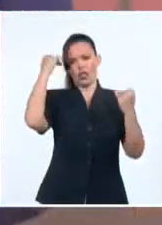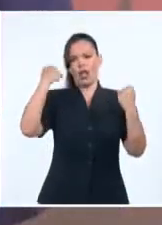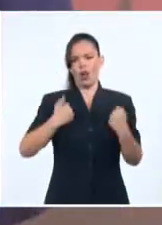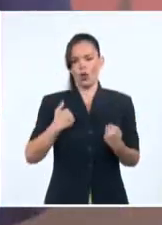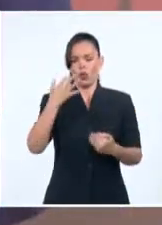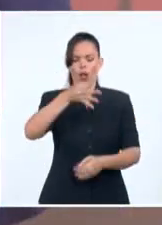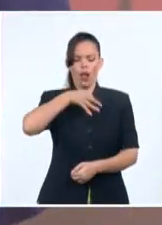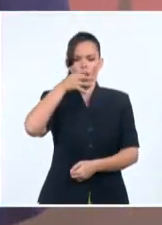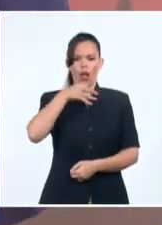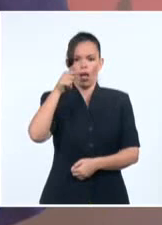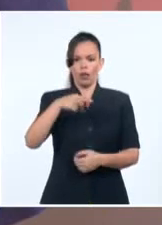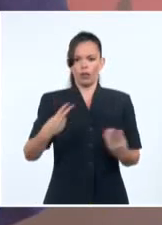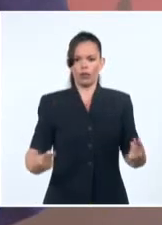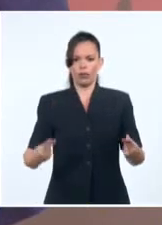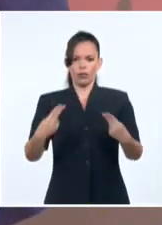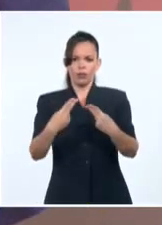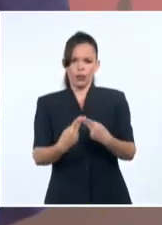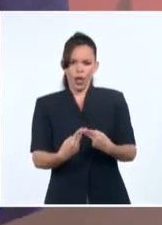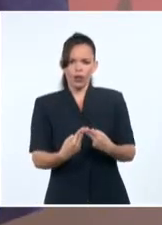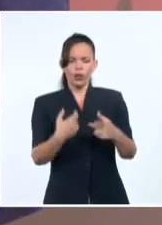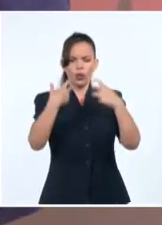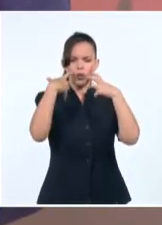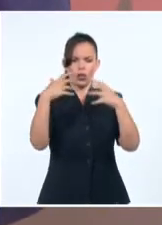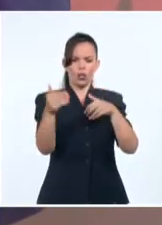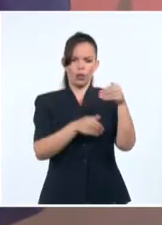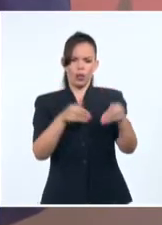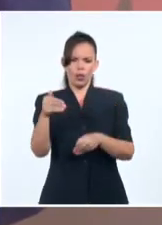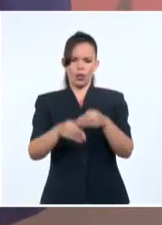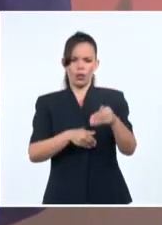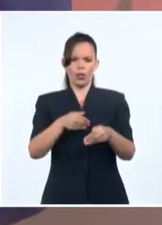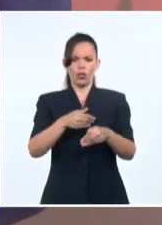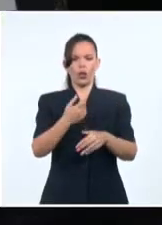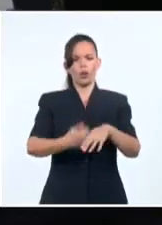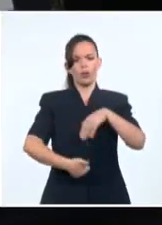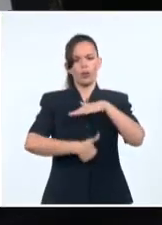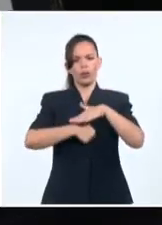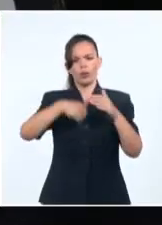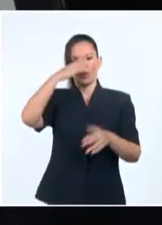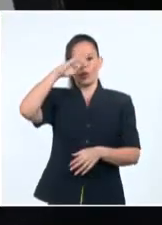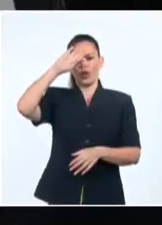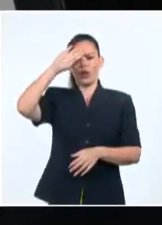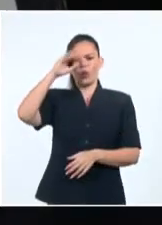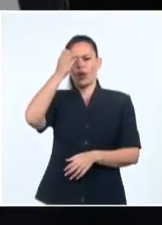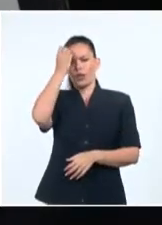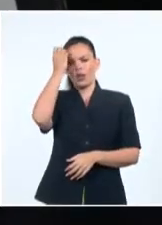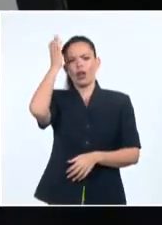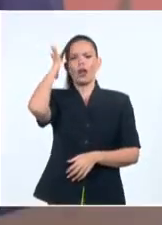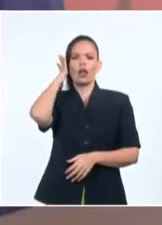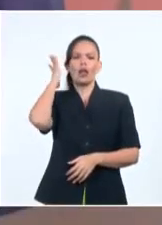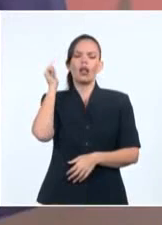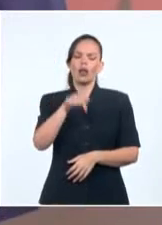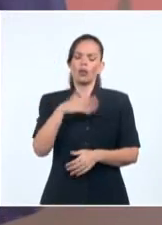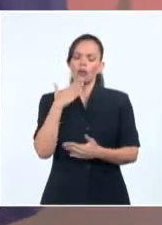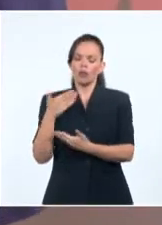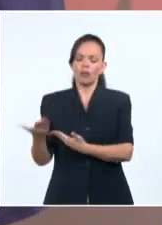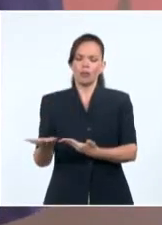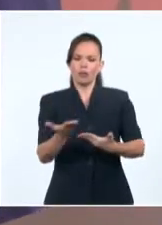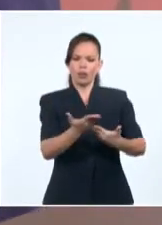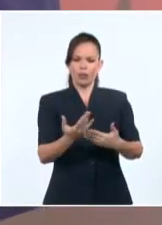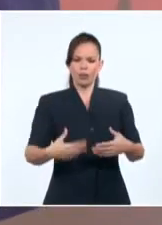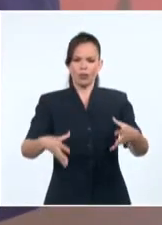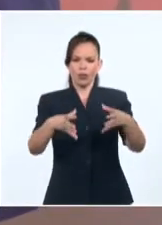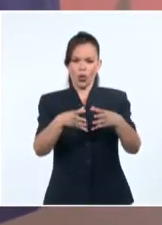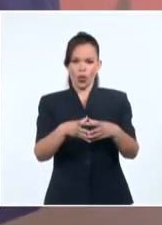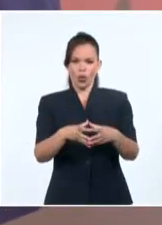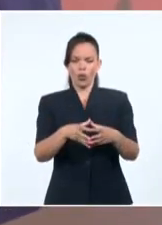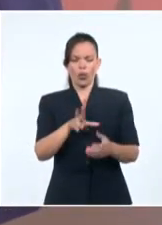el foro del presidente cubano y agradeció la acogida recibida por él y su delegación. Su presencia,